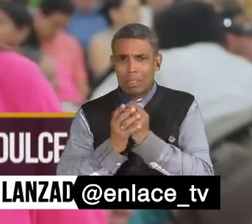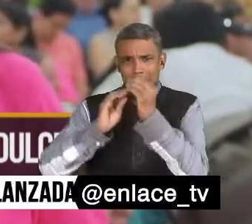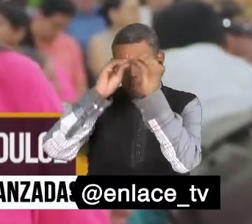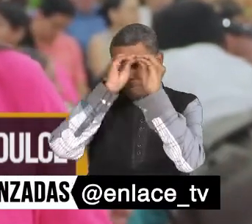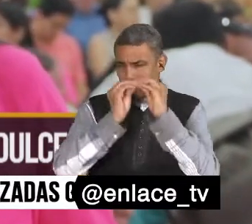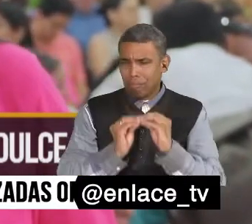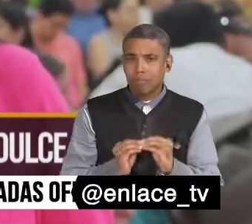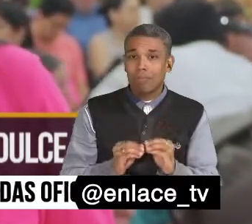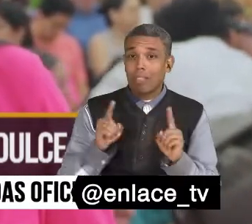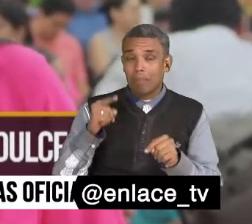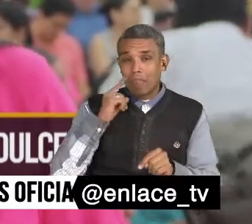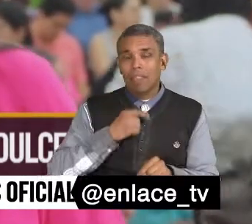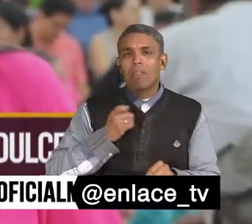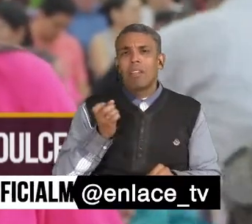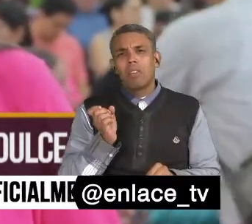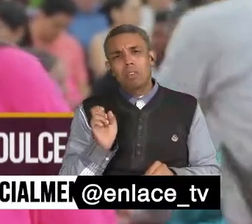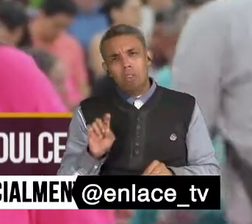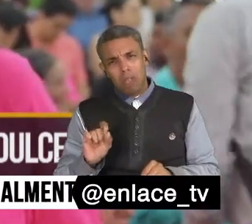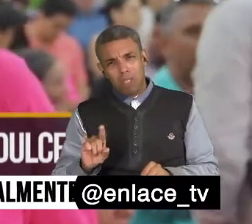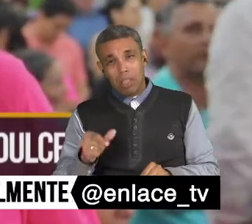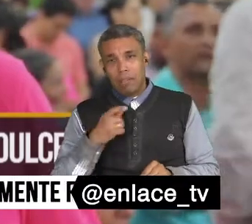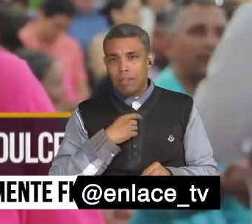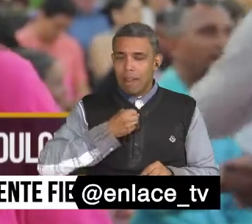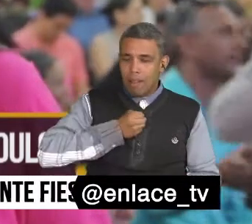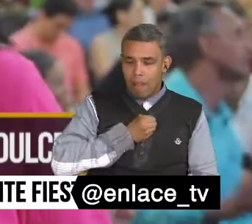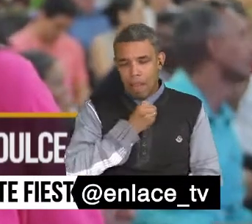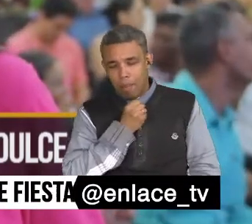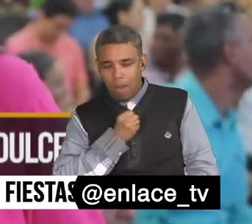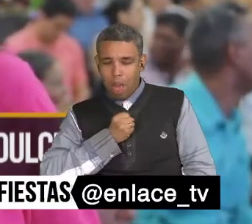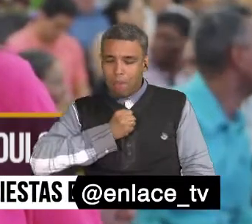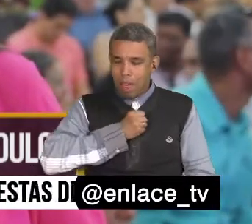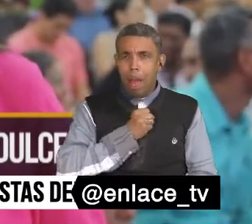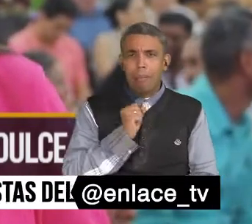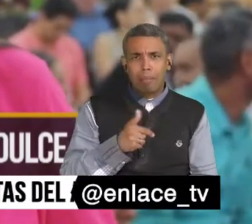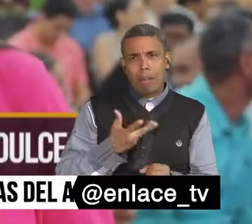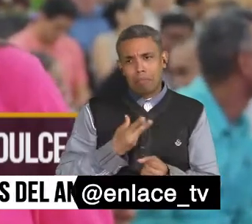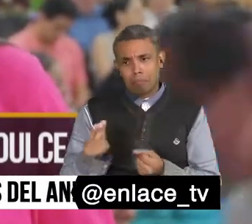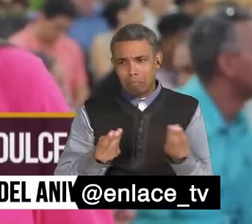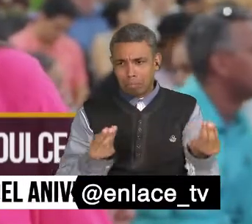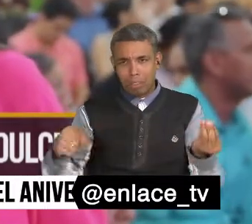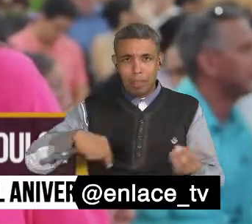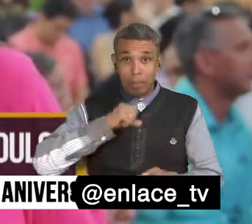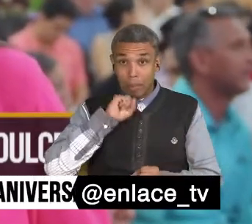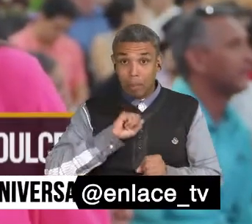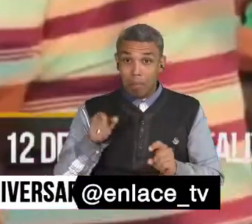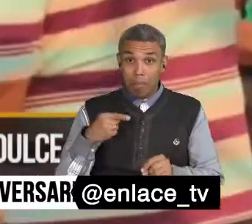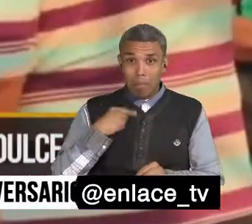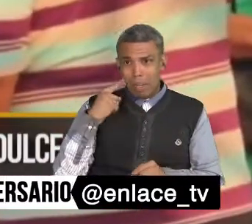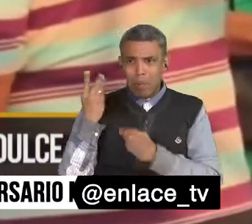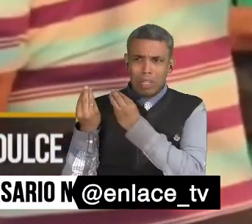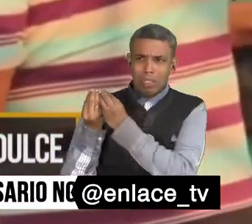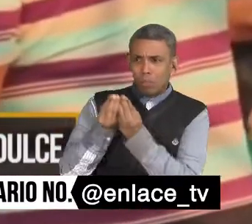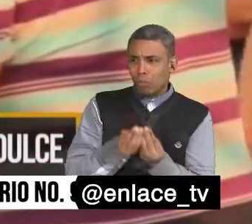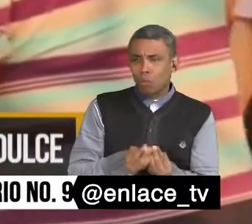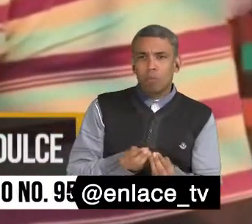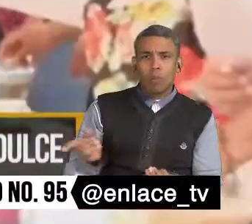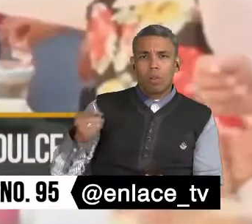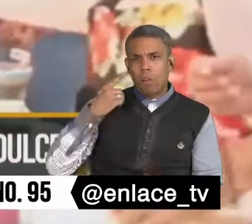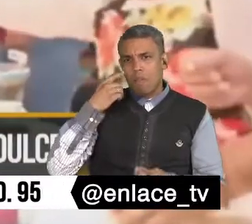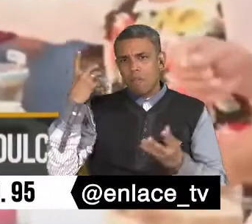el día 12 vamos a tener artistas locales, pero también vamos a tener a Junior Santiago del Binomio de Oro, que nos va a estar acompañando. 22 años